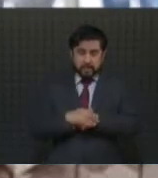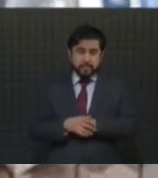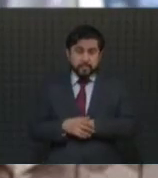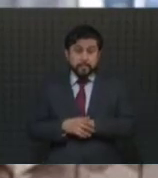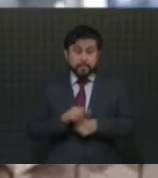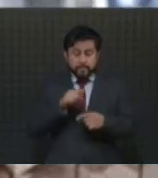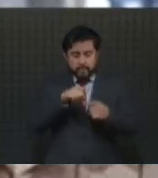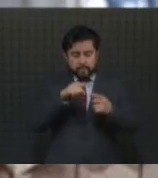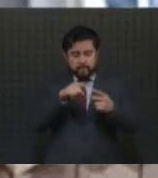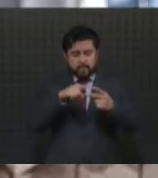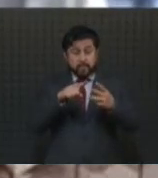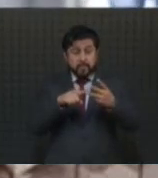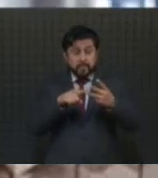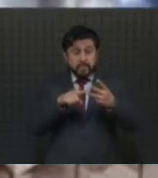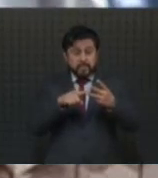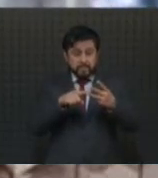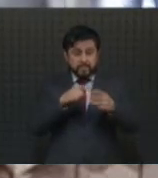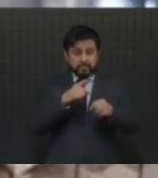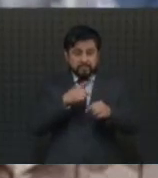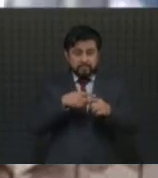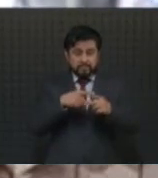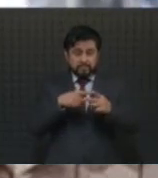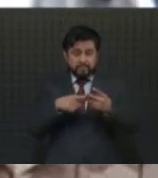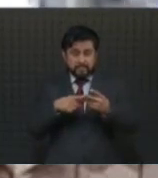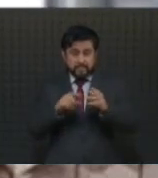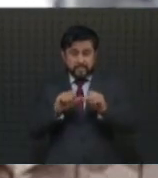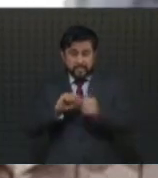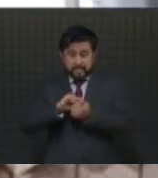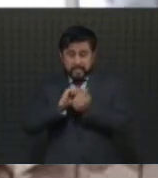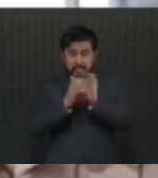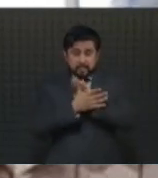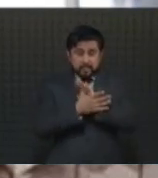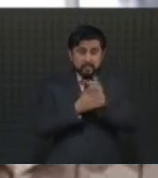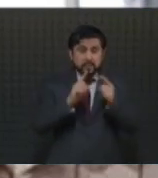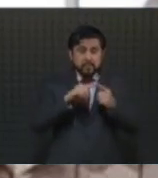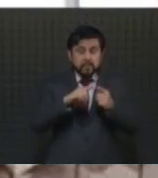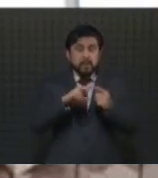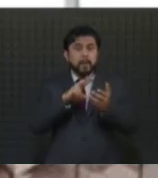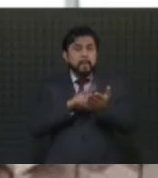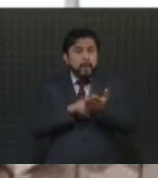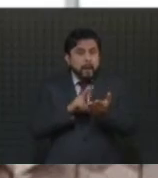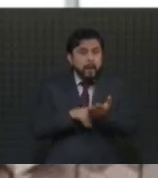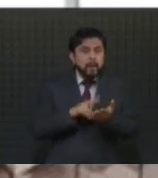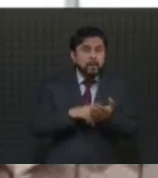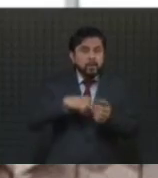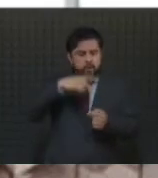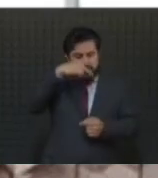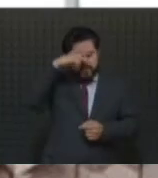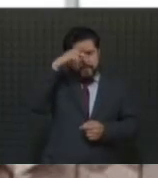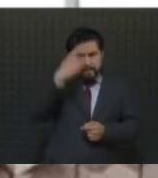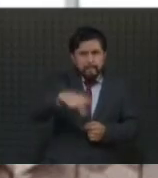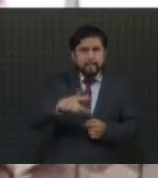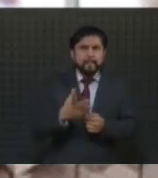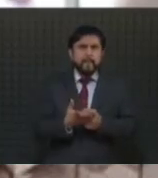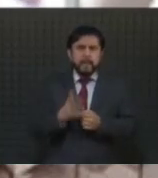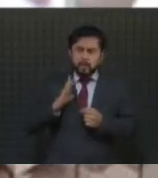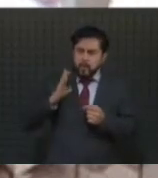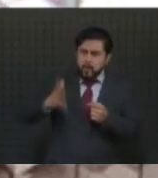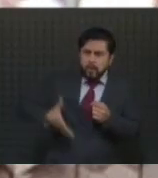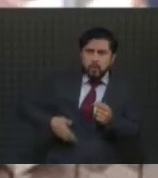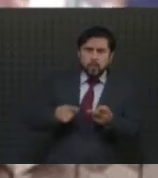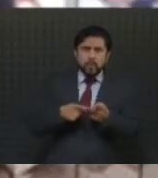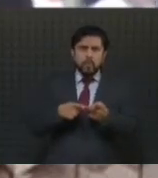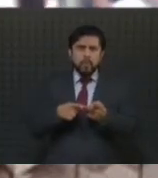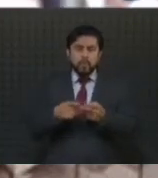primeras transformaciones representan ello. Es el valor colectivo, el valor de la patria, de la nación, por encima del